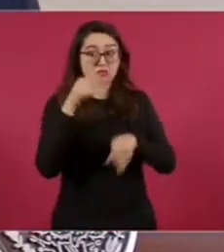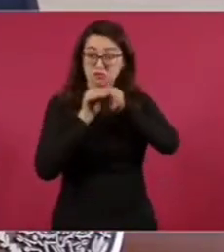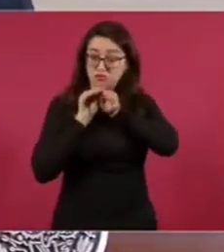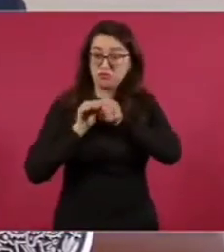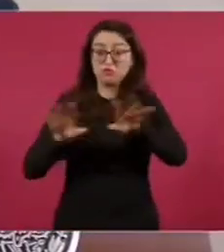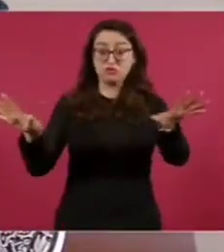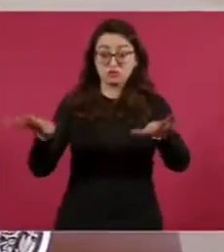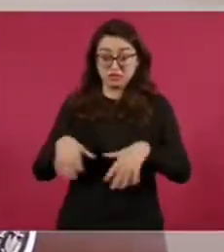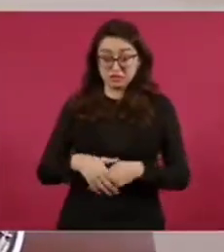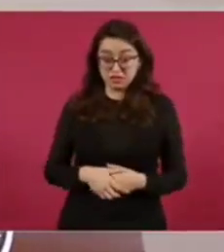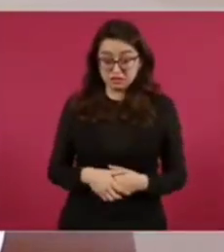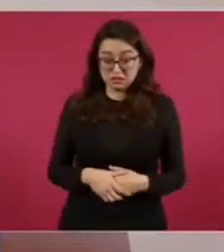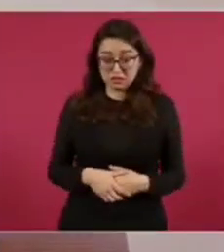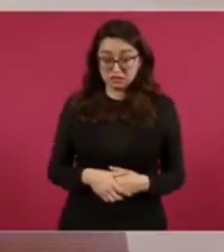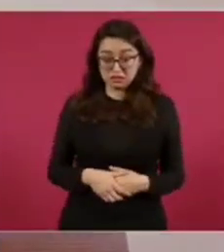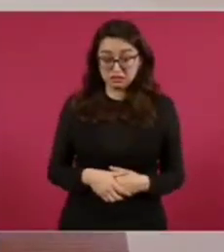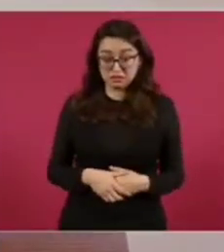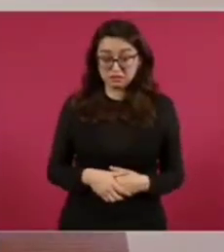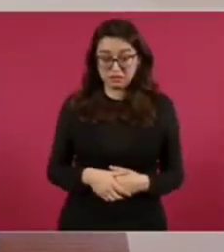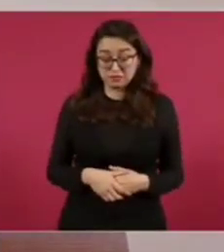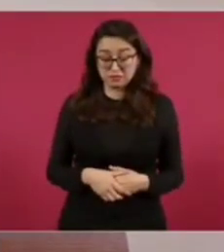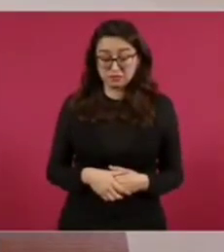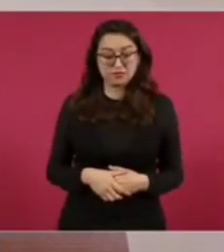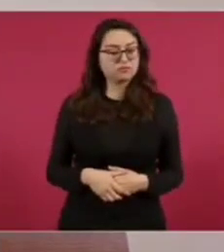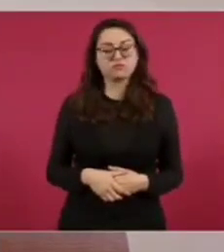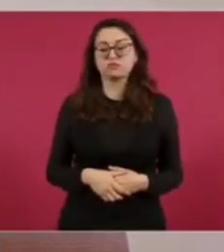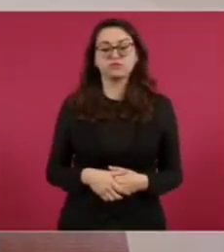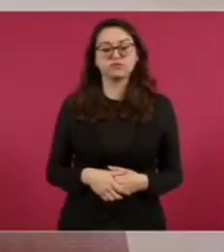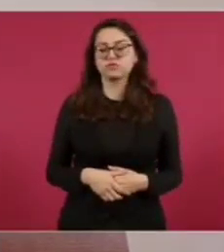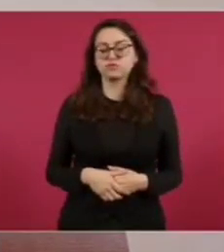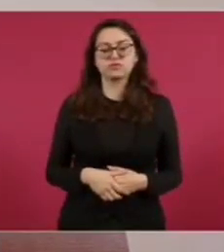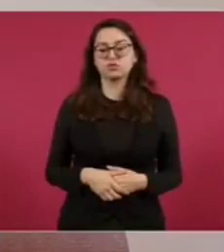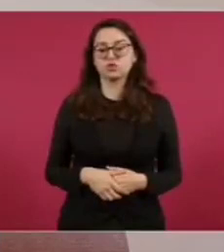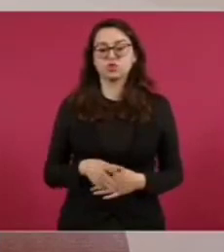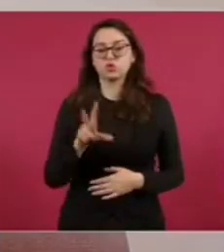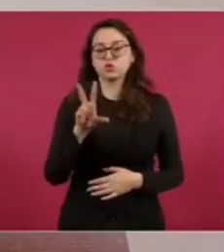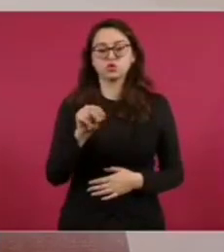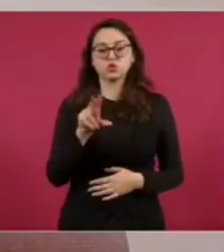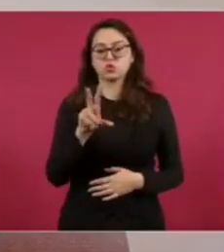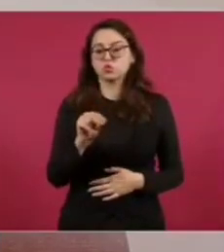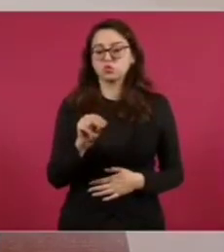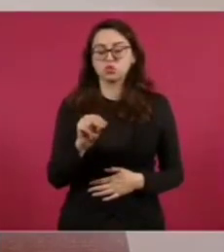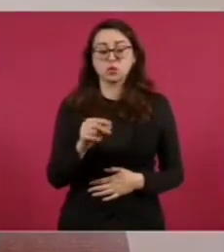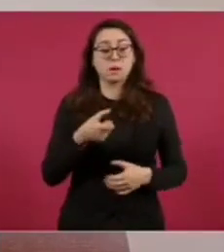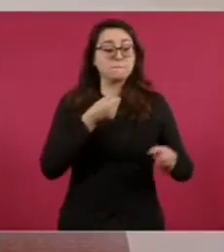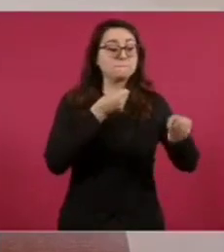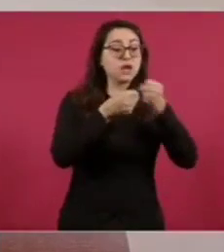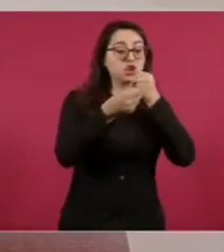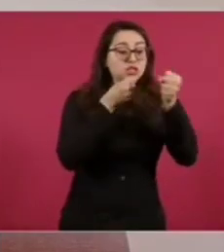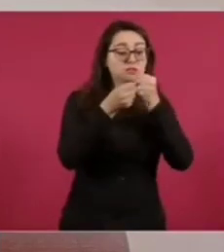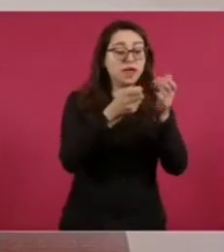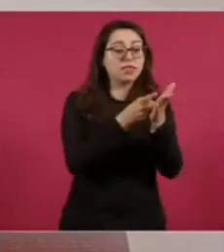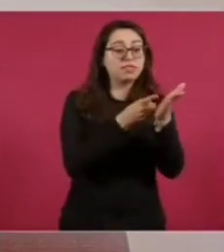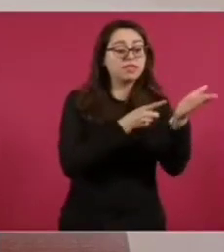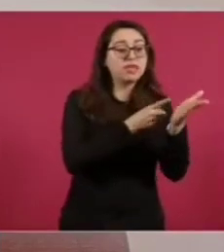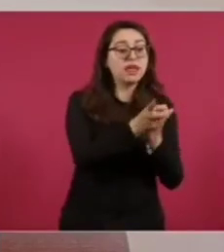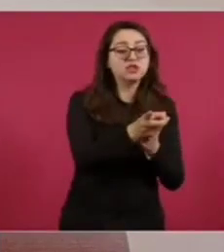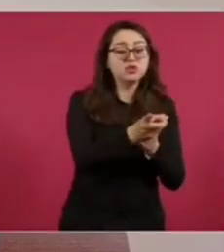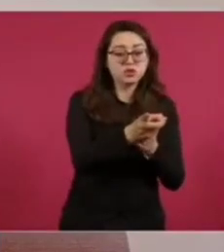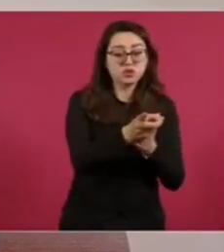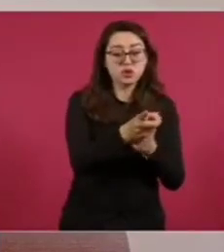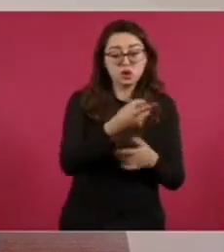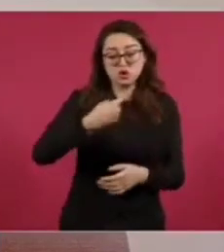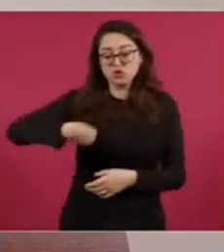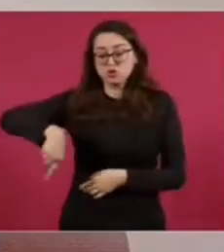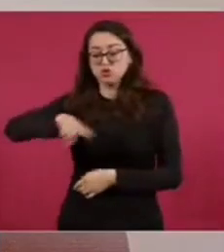usted se considera atacado por nuestras publicaciones. Los periodistas tienen los mismos derechos que tenemos todos los ciudadanos.